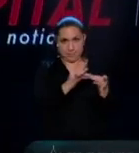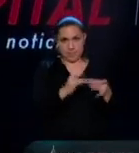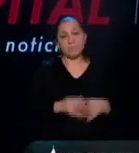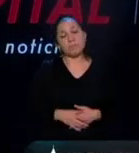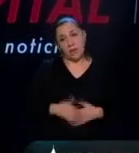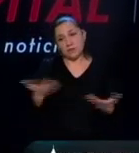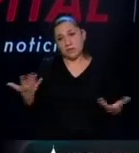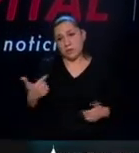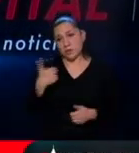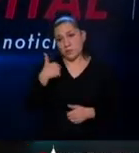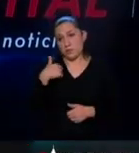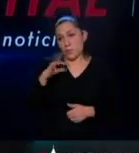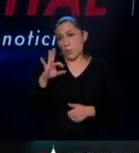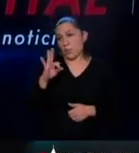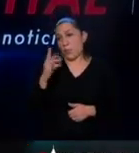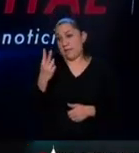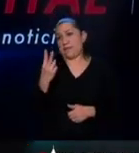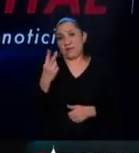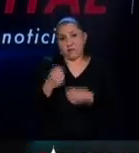país,